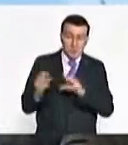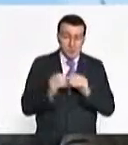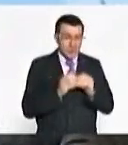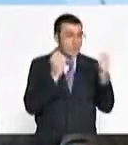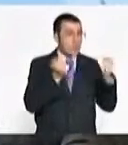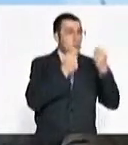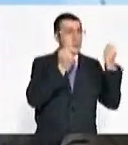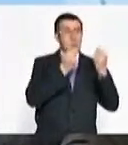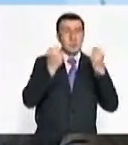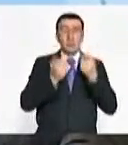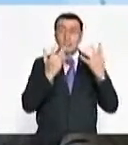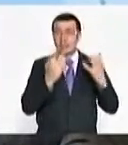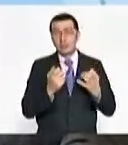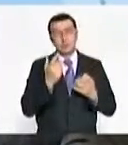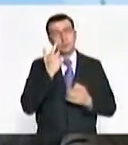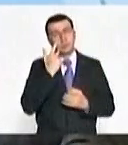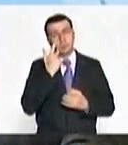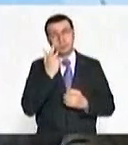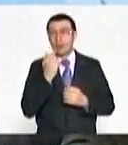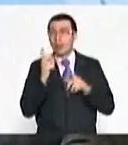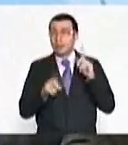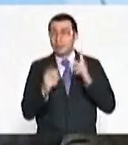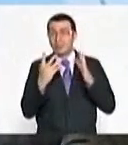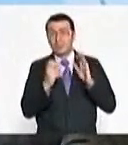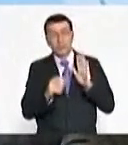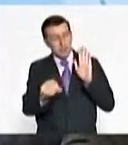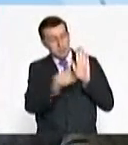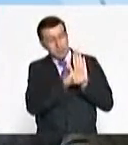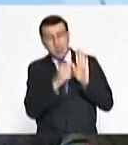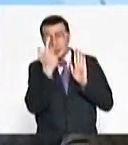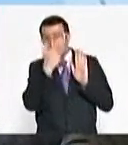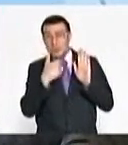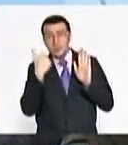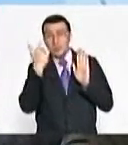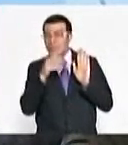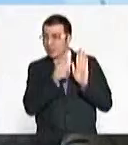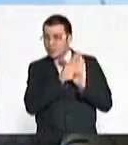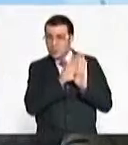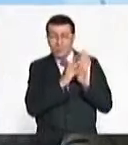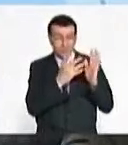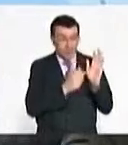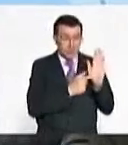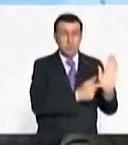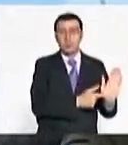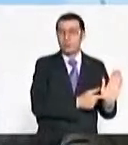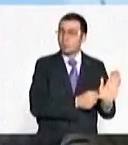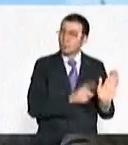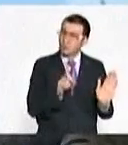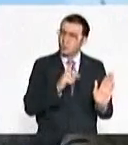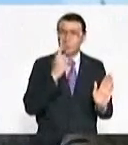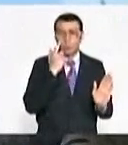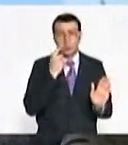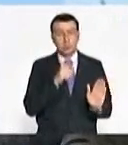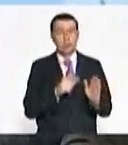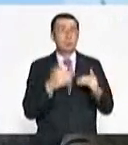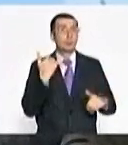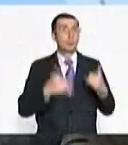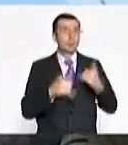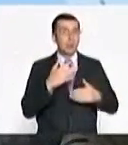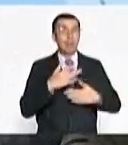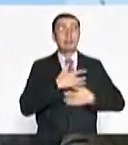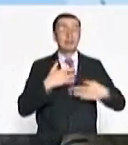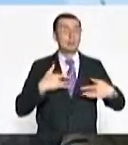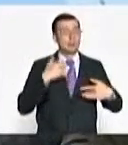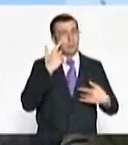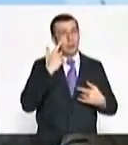esa marca, inclusive utilizar la misma imagen. Por favor, no se presten para que jueguen con su salud. Ahora el producto se llama